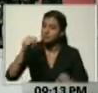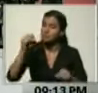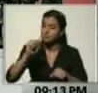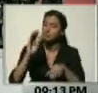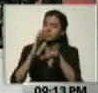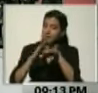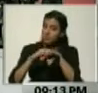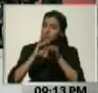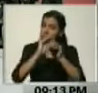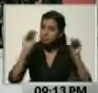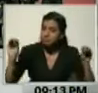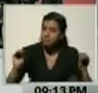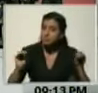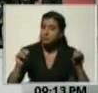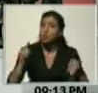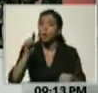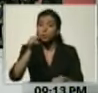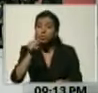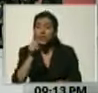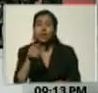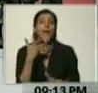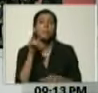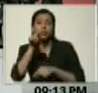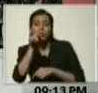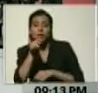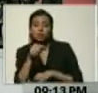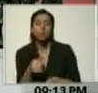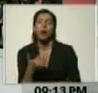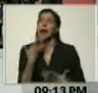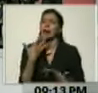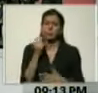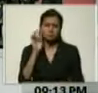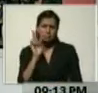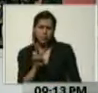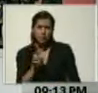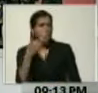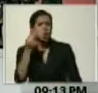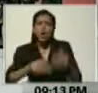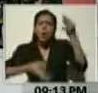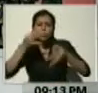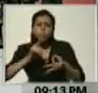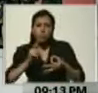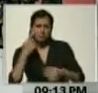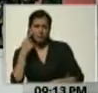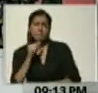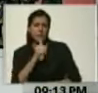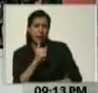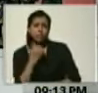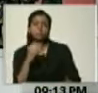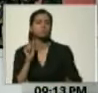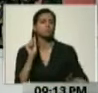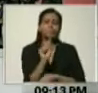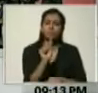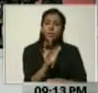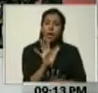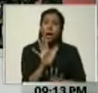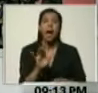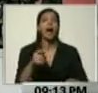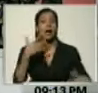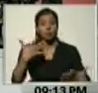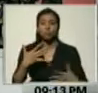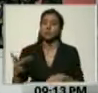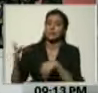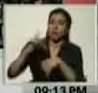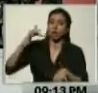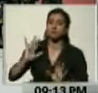Van por usted, porque usted va a llegar el momento que va a reclamar. Yo estoy seguro que es así. Que usted va